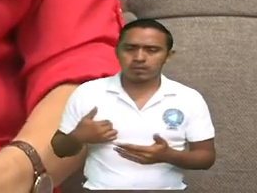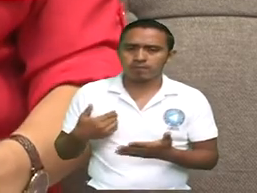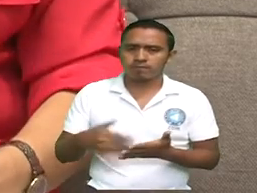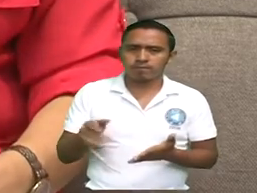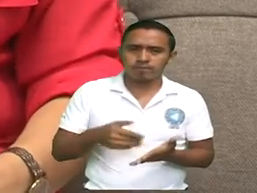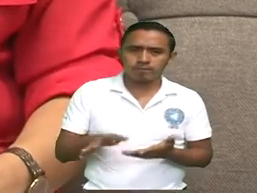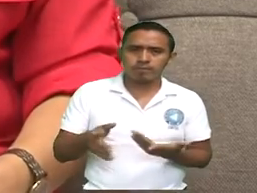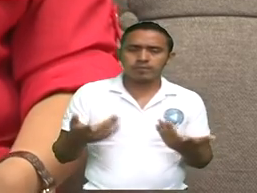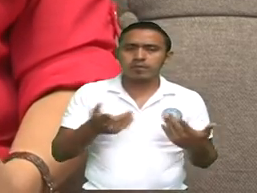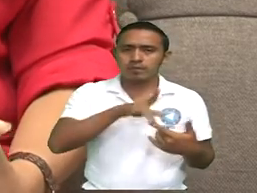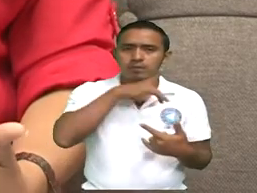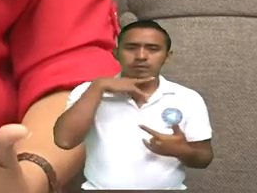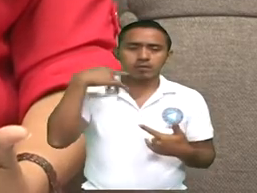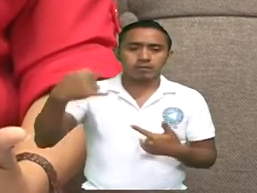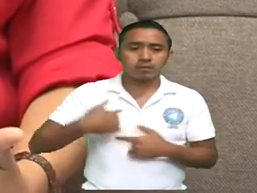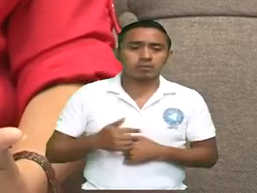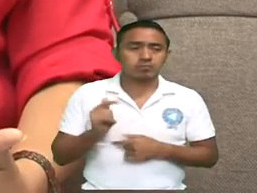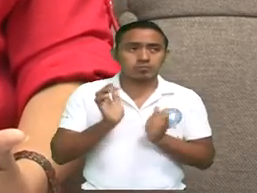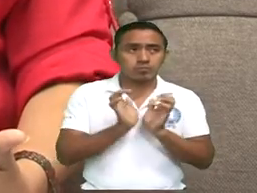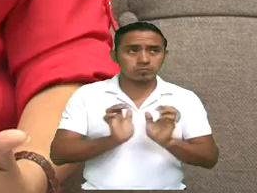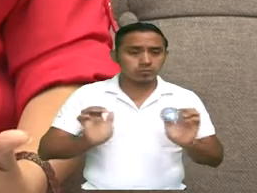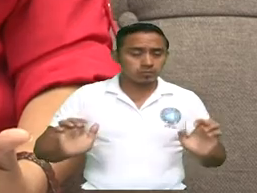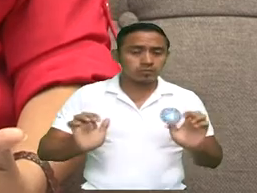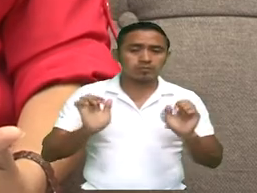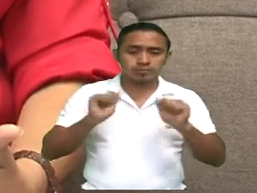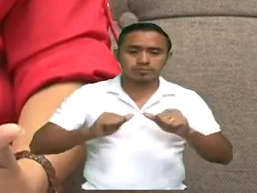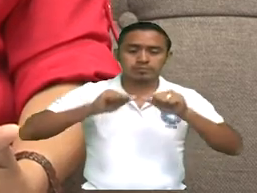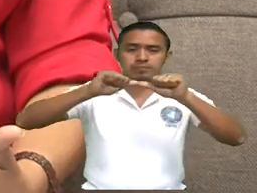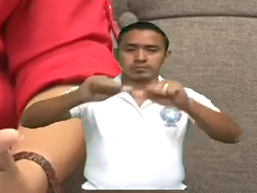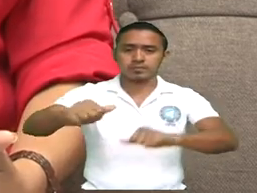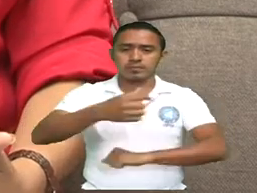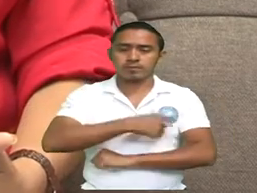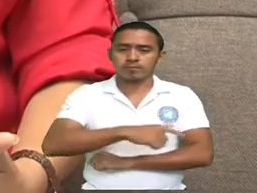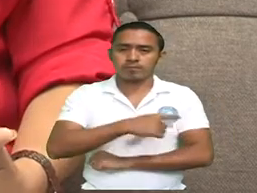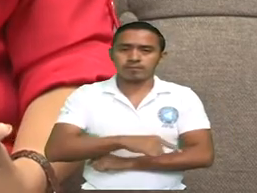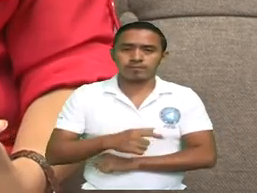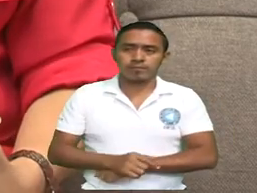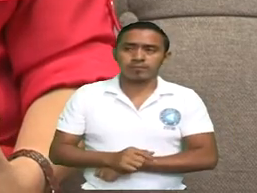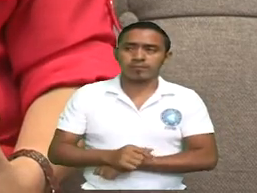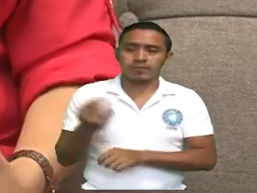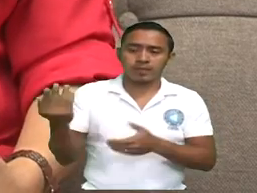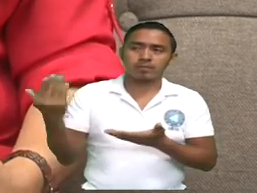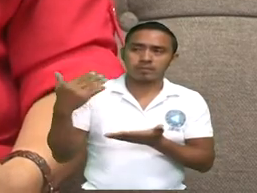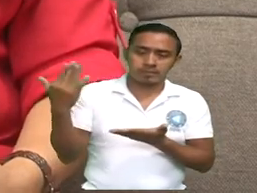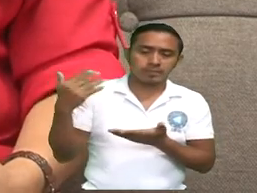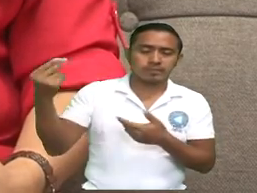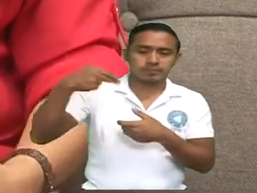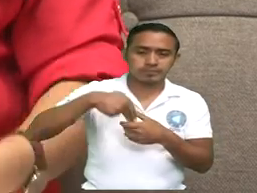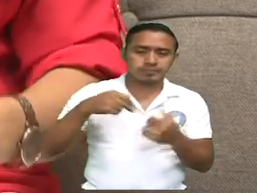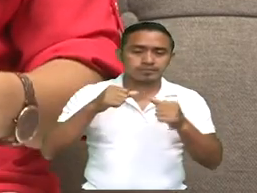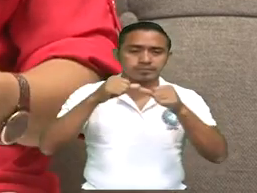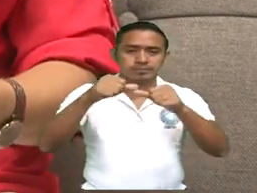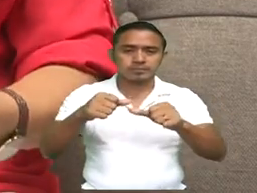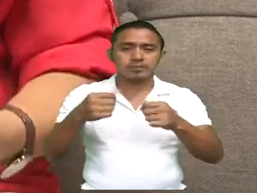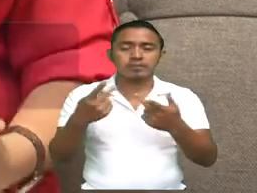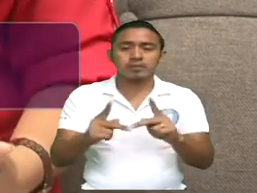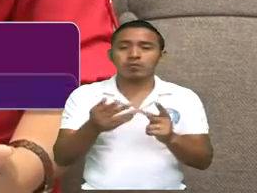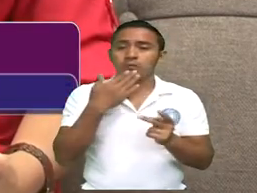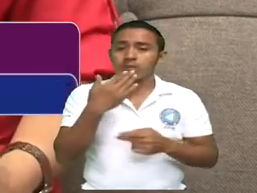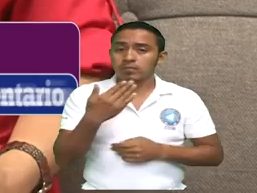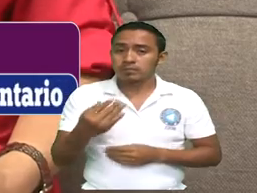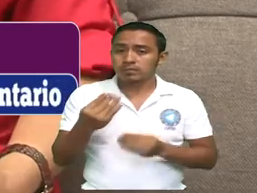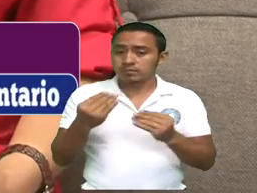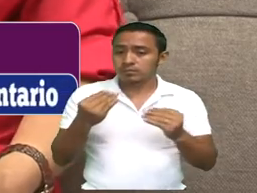permite realmente que los muchachos permanezcan en la escuela, regresen a la escuela, pero sobre todo tengan calidad al